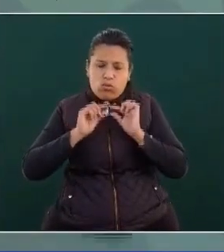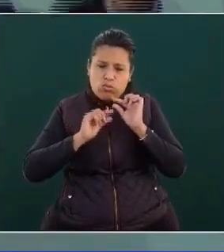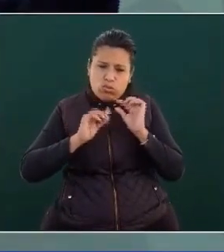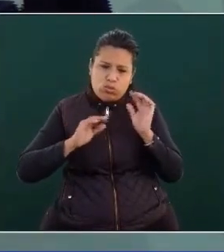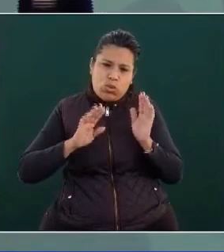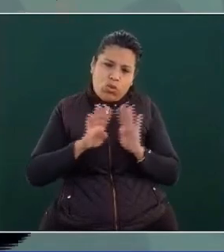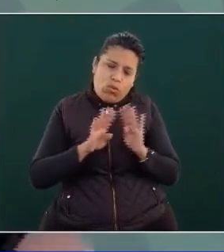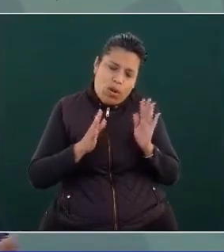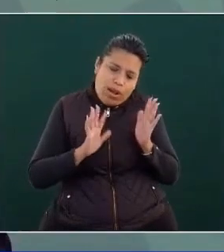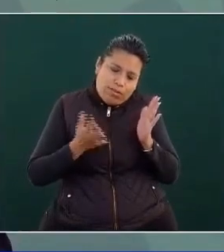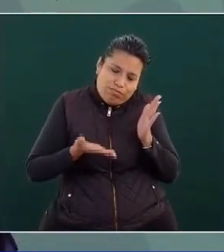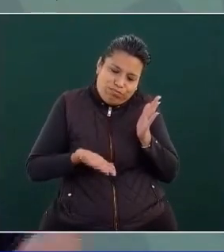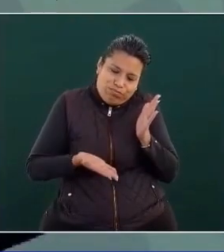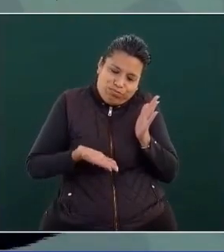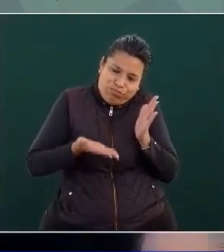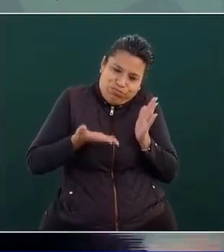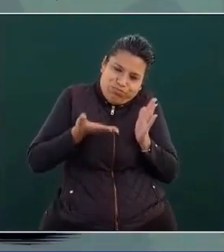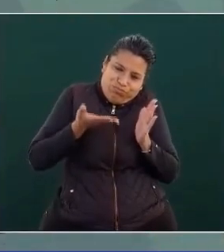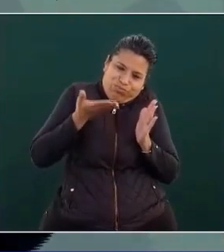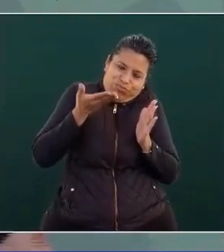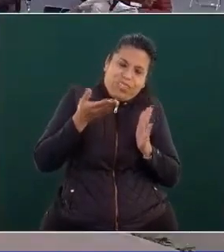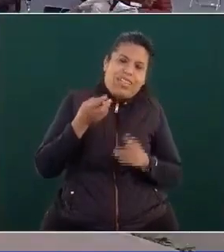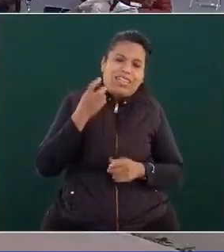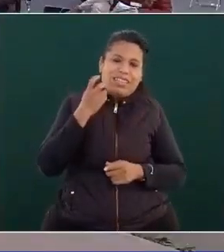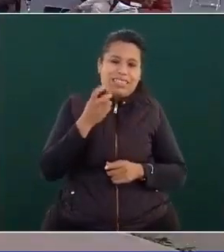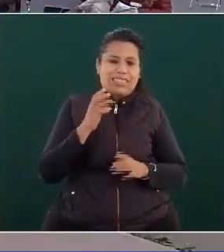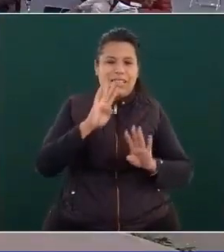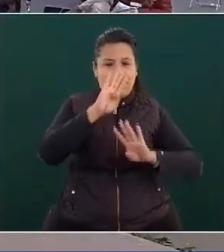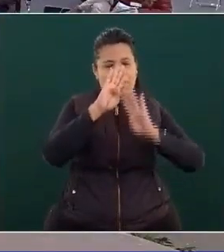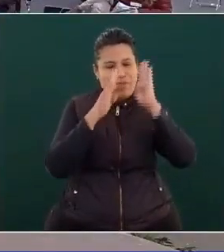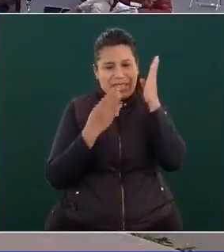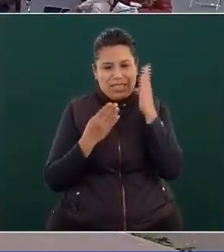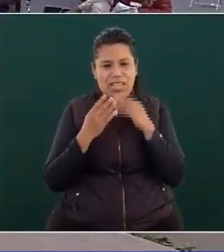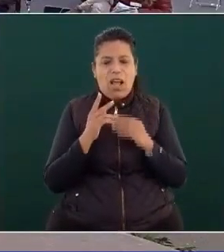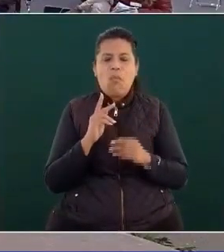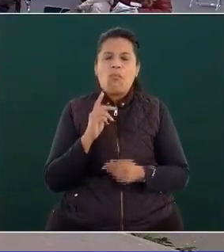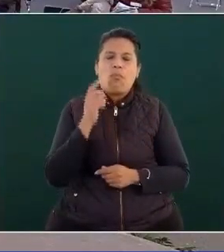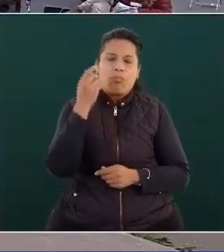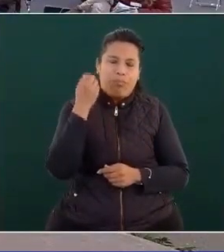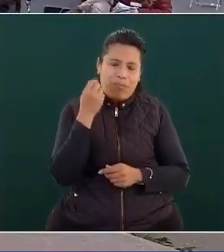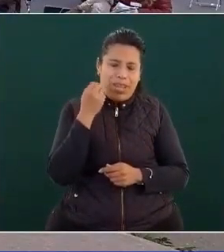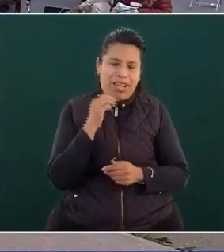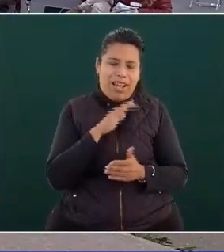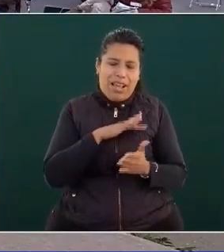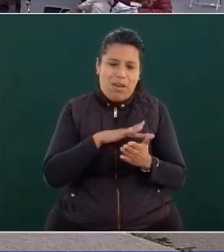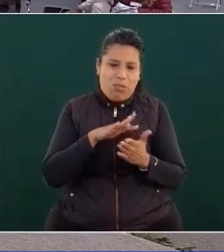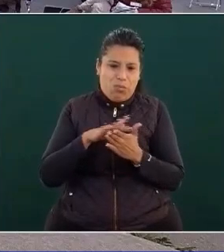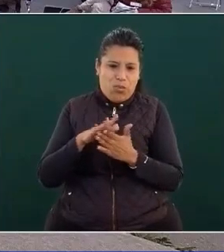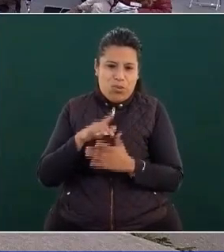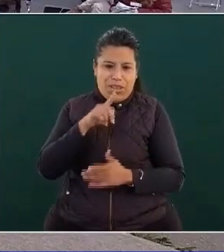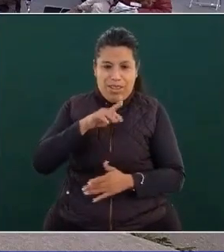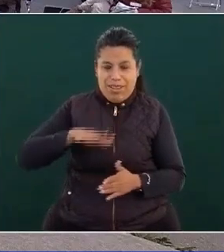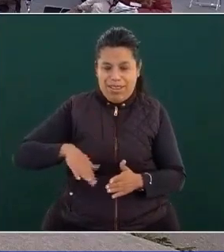de abajo hacia arriba, con los programas de bienestar, lo que aquí decía David,